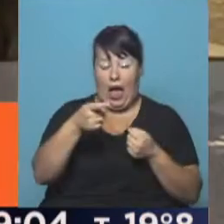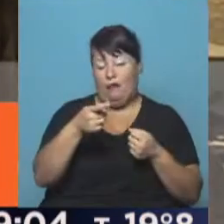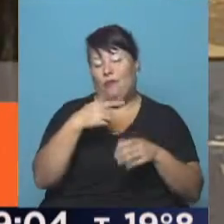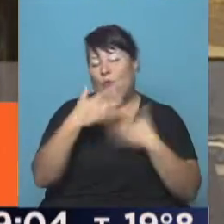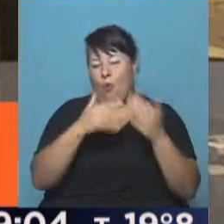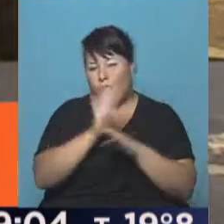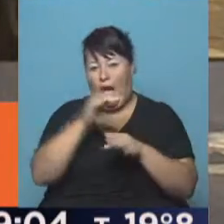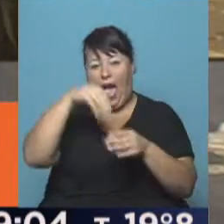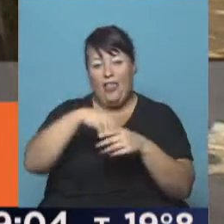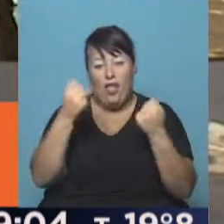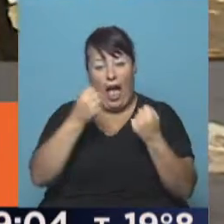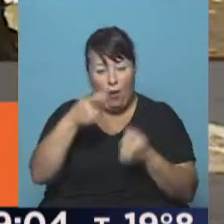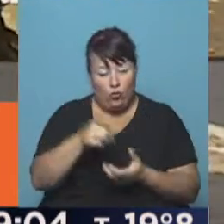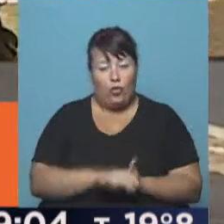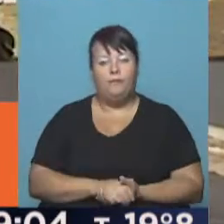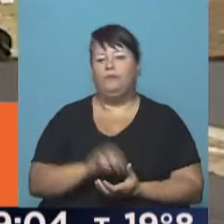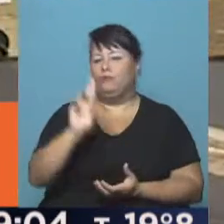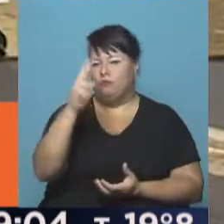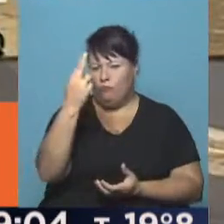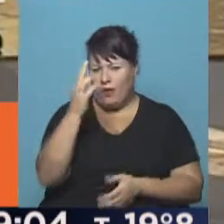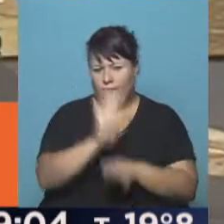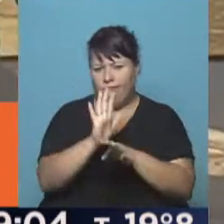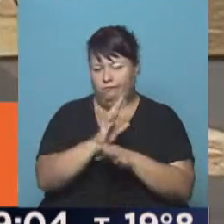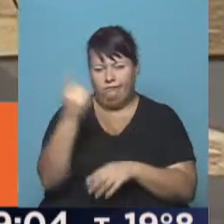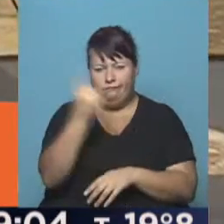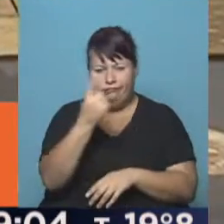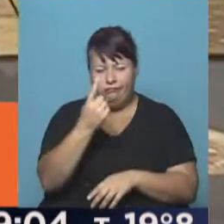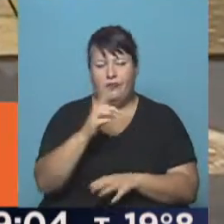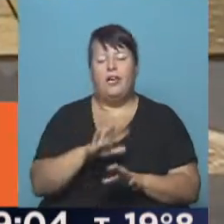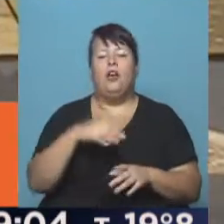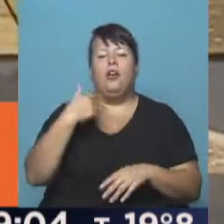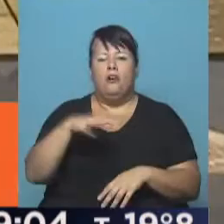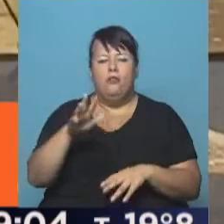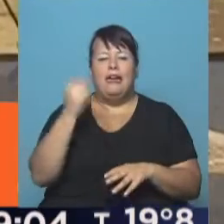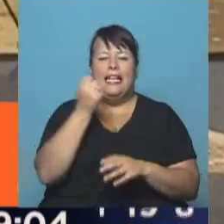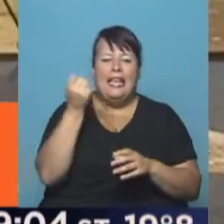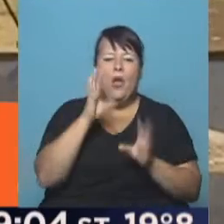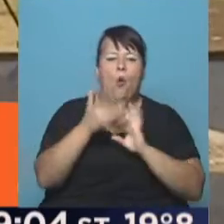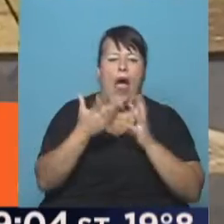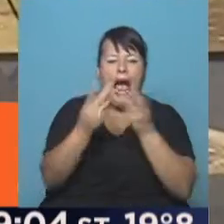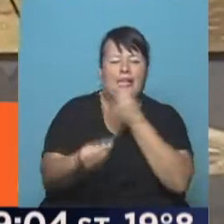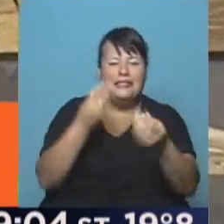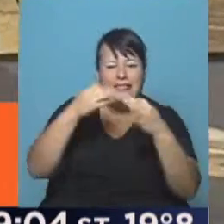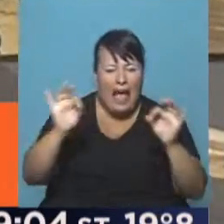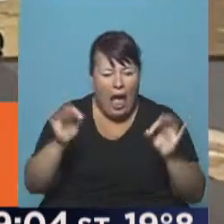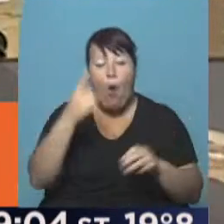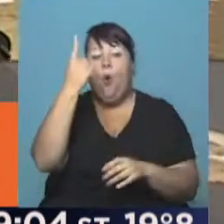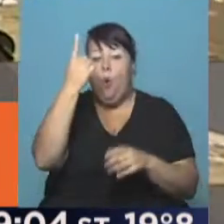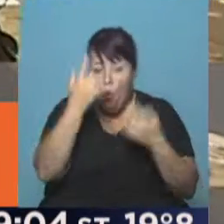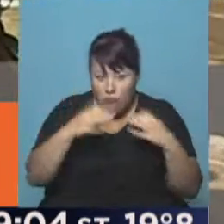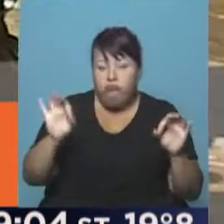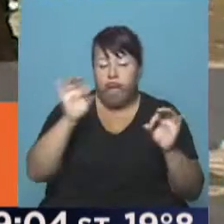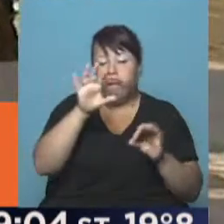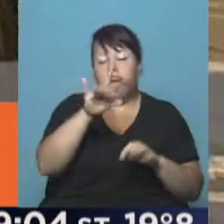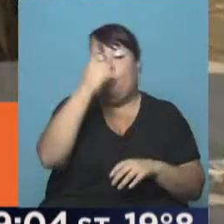juego en el interior del automóvil murieron prácticamente en el acto. Se hizo el intento de rescatar a alguno de ellos, uno de ellos